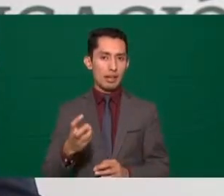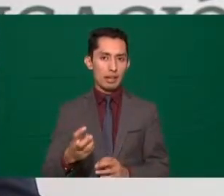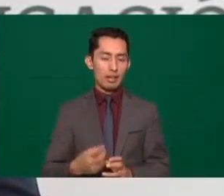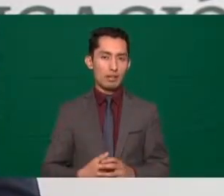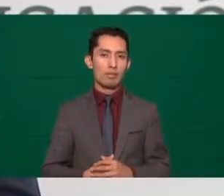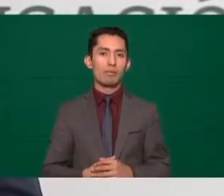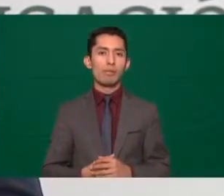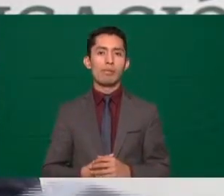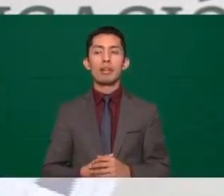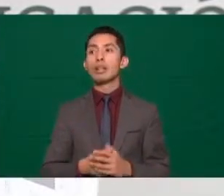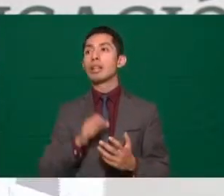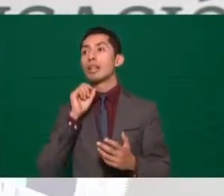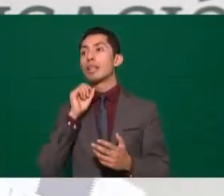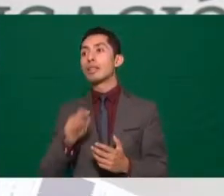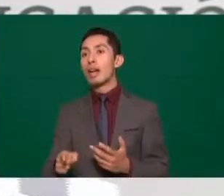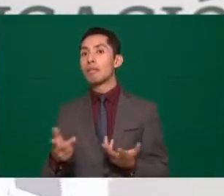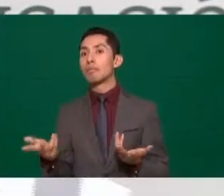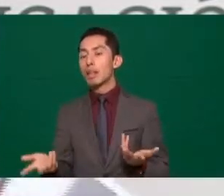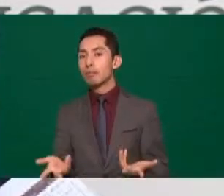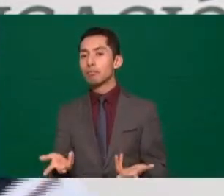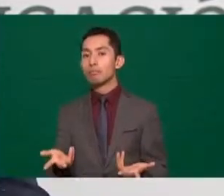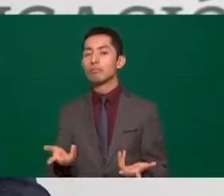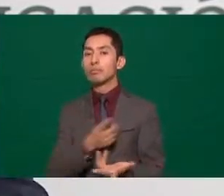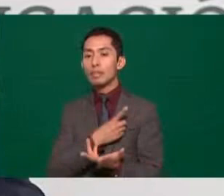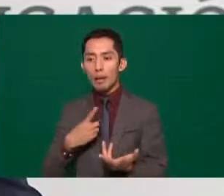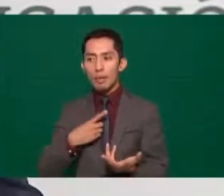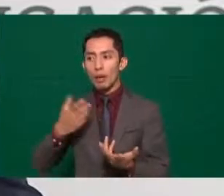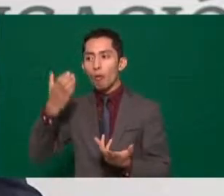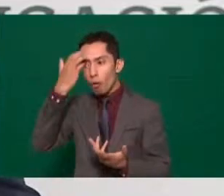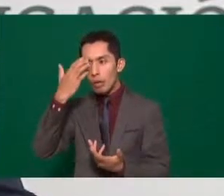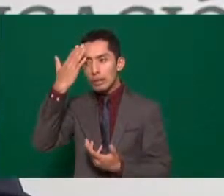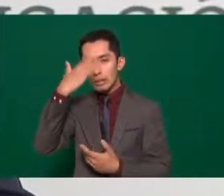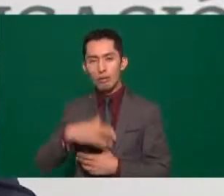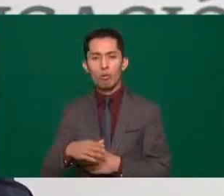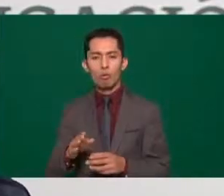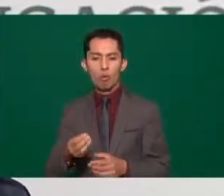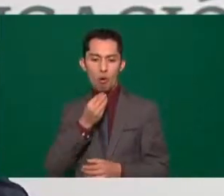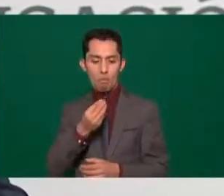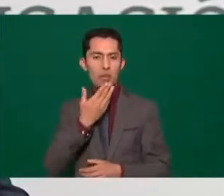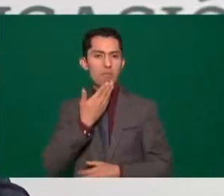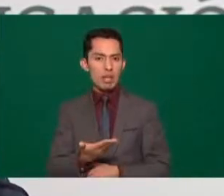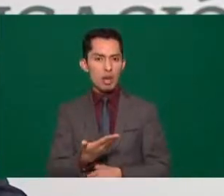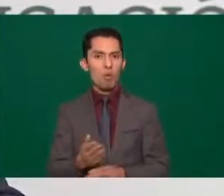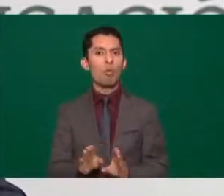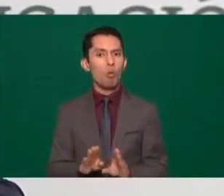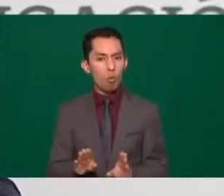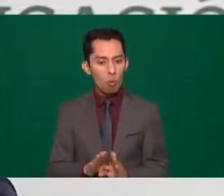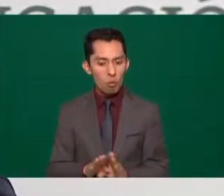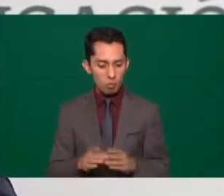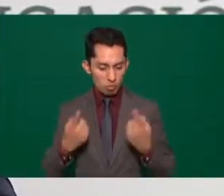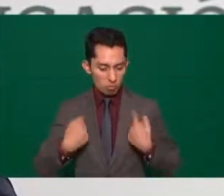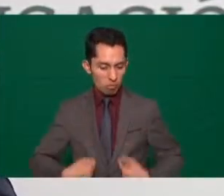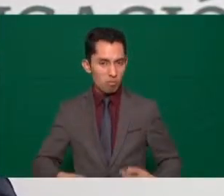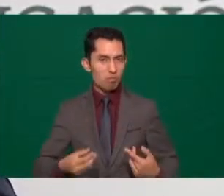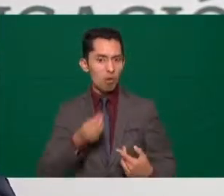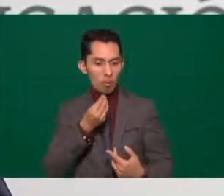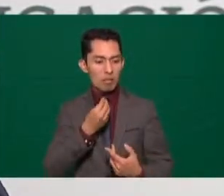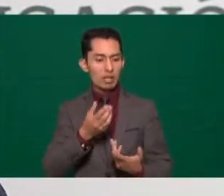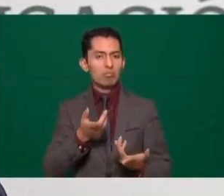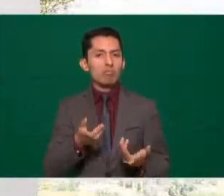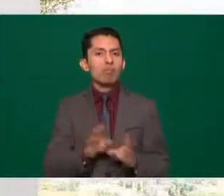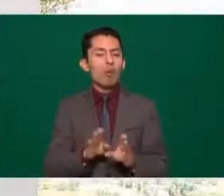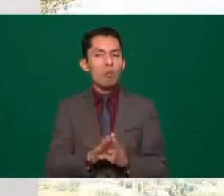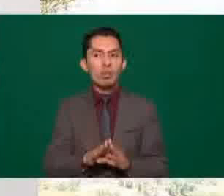tengamos todos los conocimientos de cómo alimentarnos bien, nutrirnos bien, que